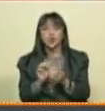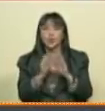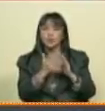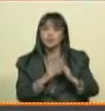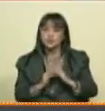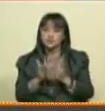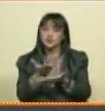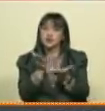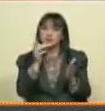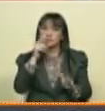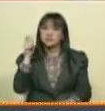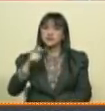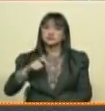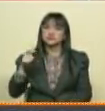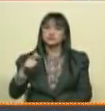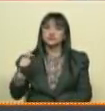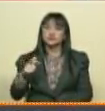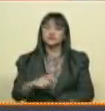comunidad.